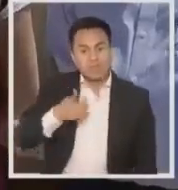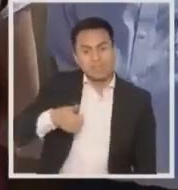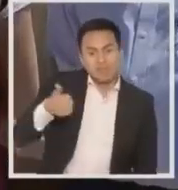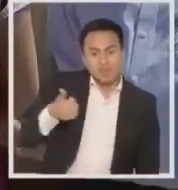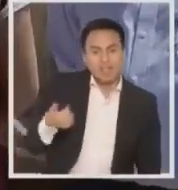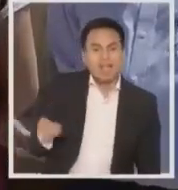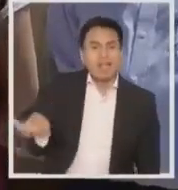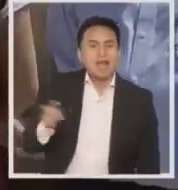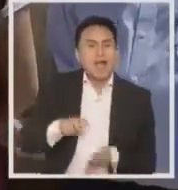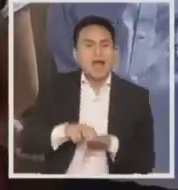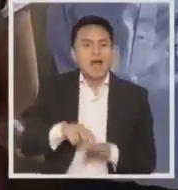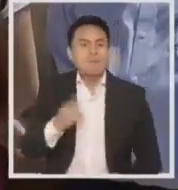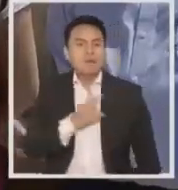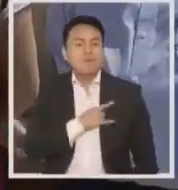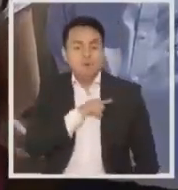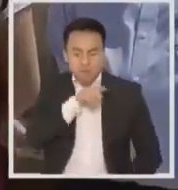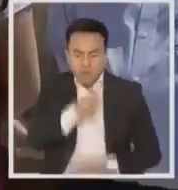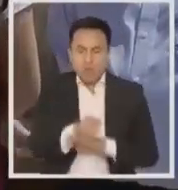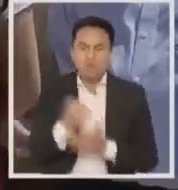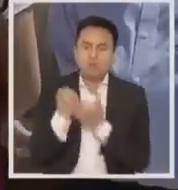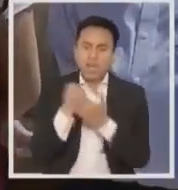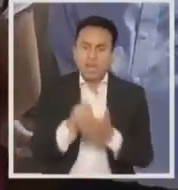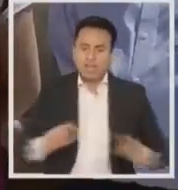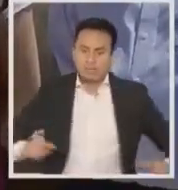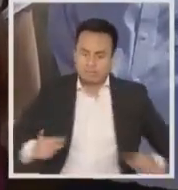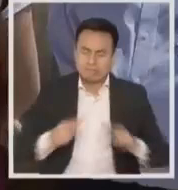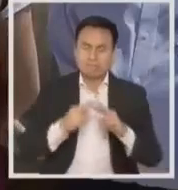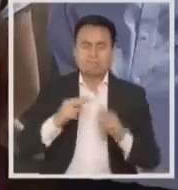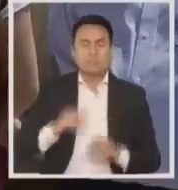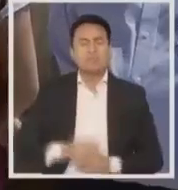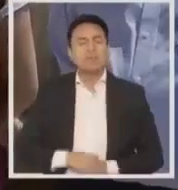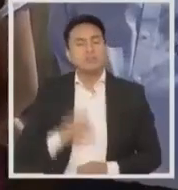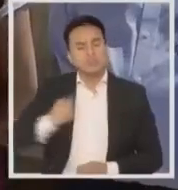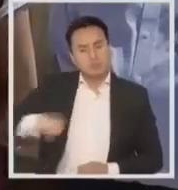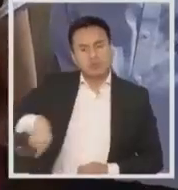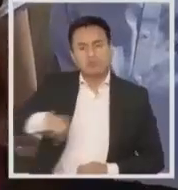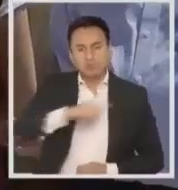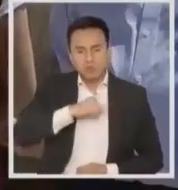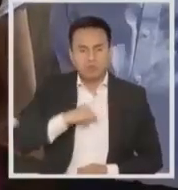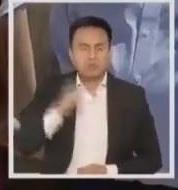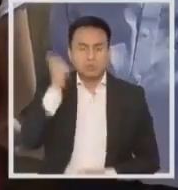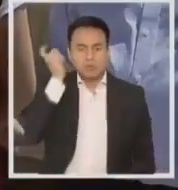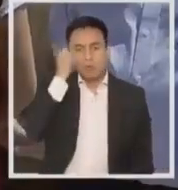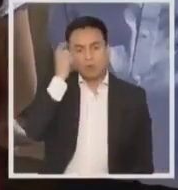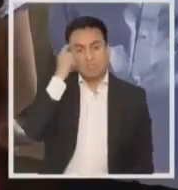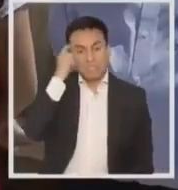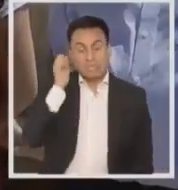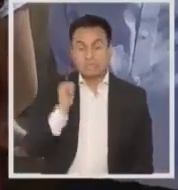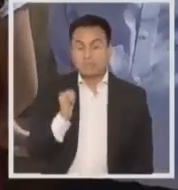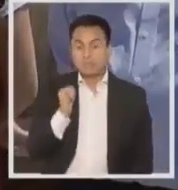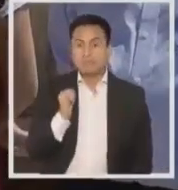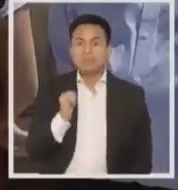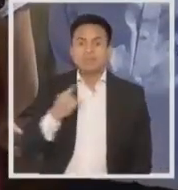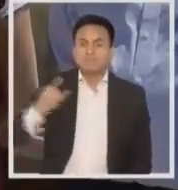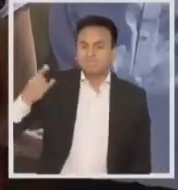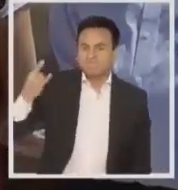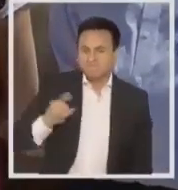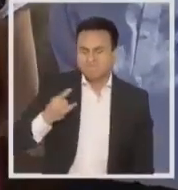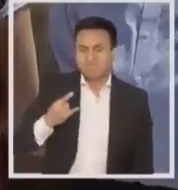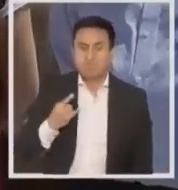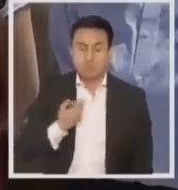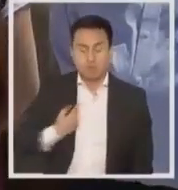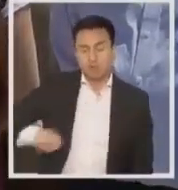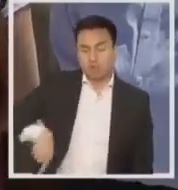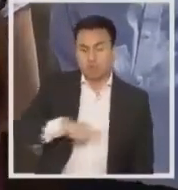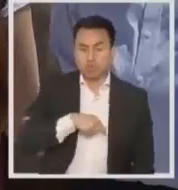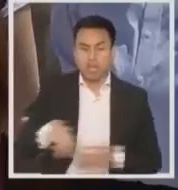desde Maipú para ayudar a reconstruir. Somos conscientes que hay una emergencia, que